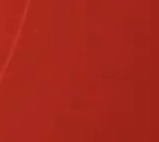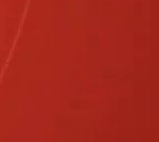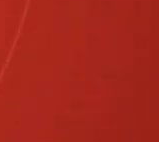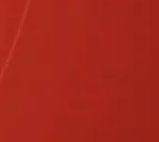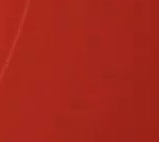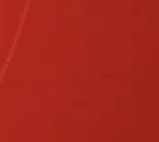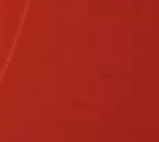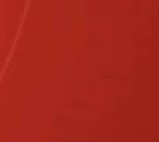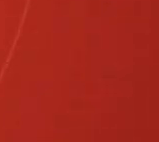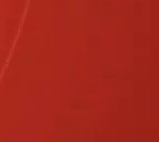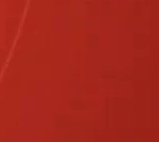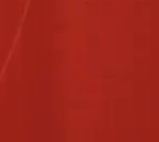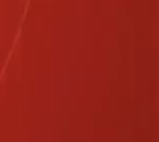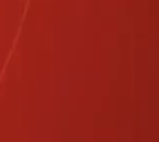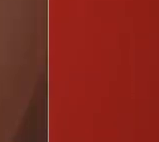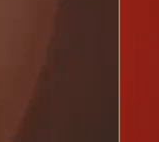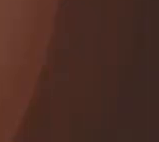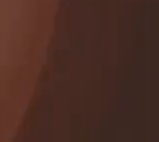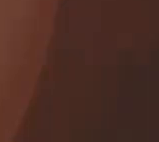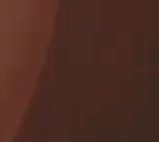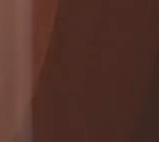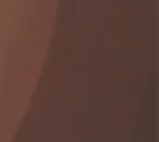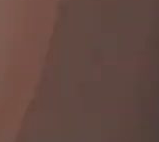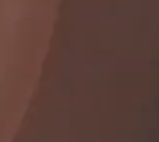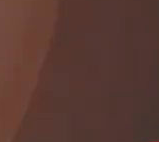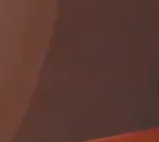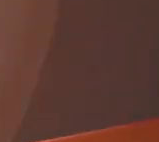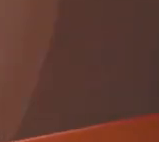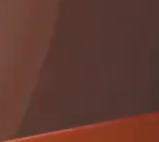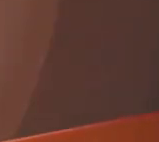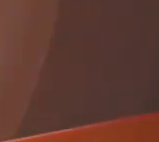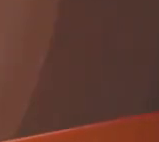TVC Noticias del Mediodía.